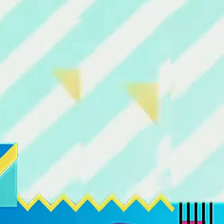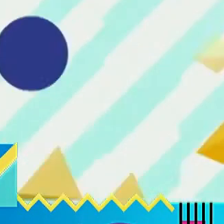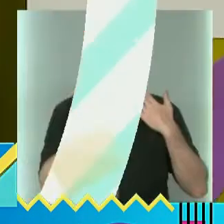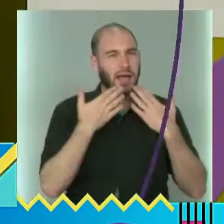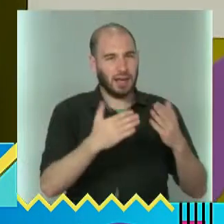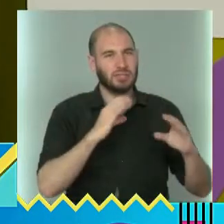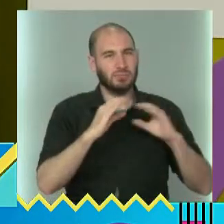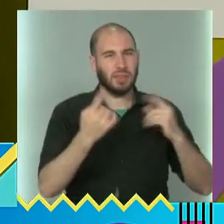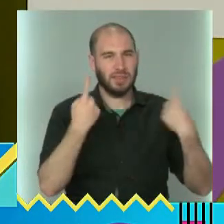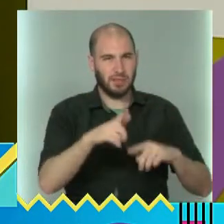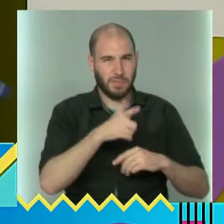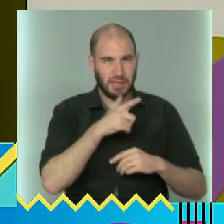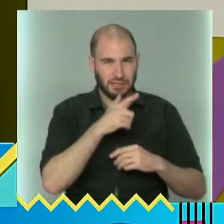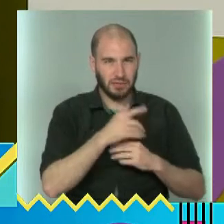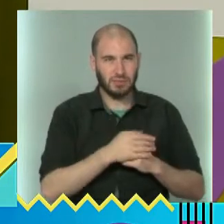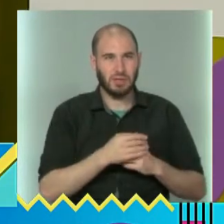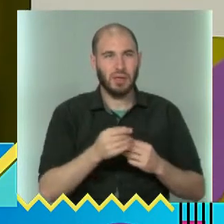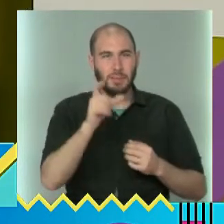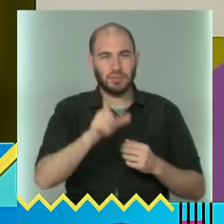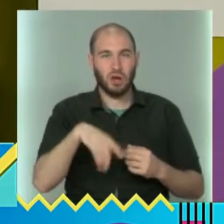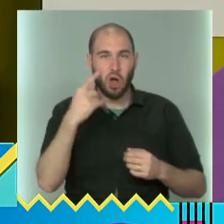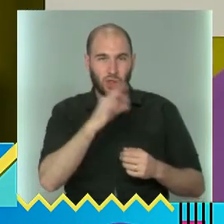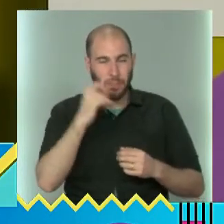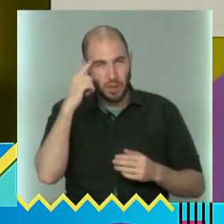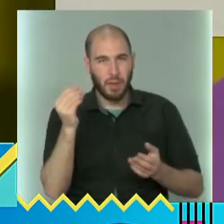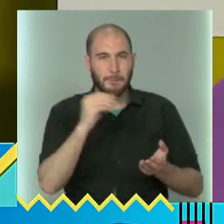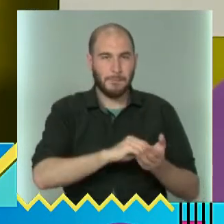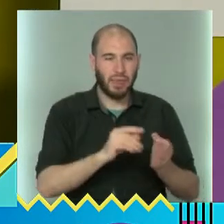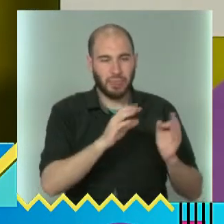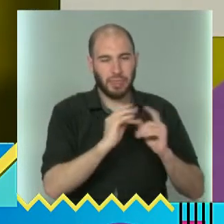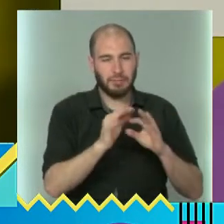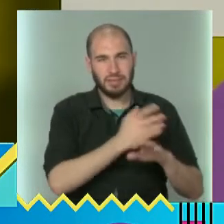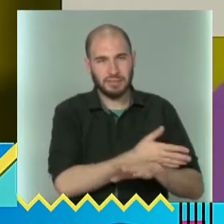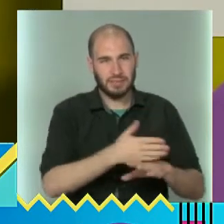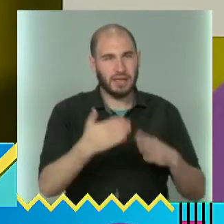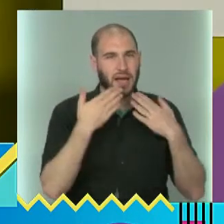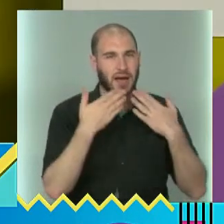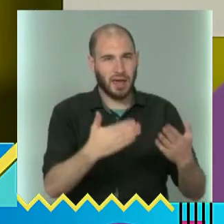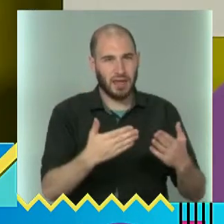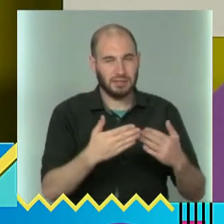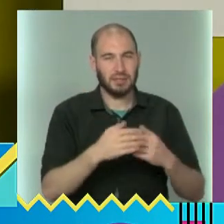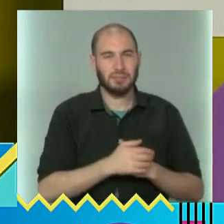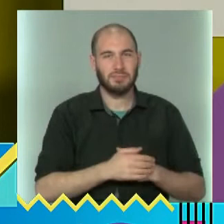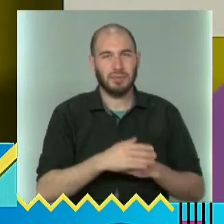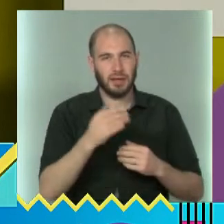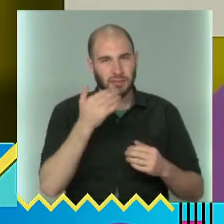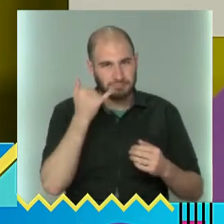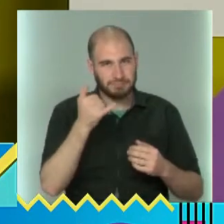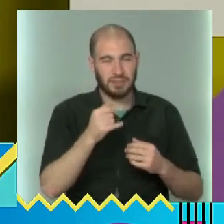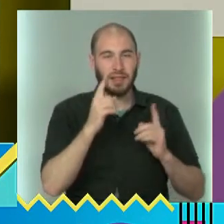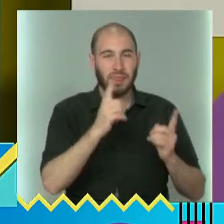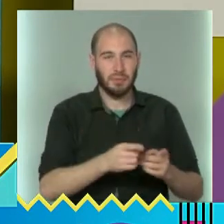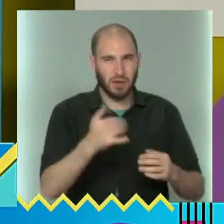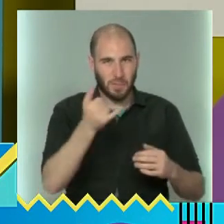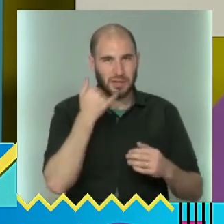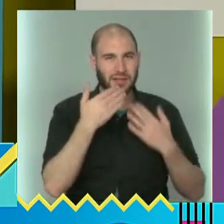la comunicación con Distintos Parecidos. Sumamos otra mirada más para seguir debatiendo. Muchas gracias por haber estado escuchándonos y por